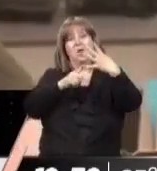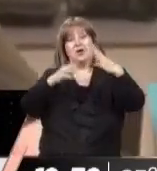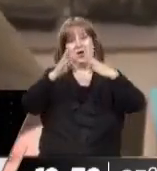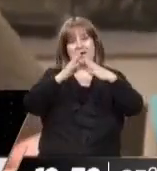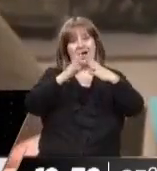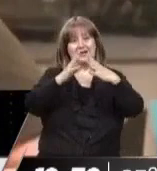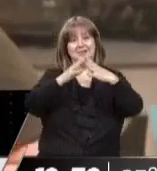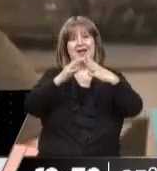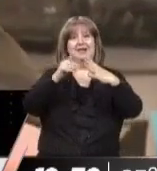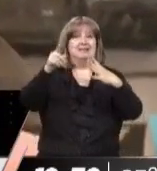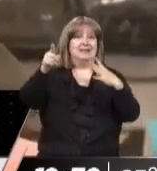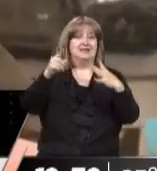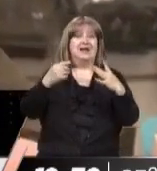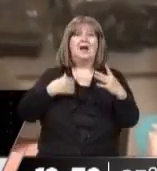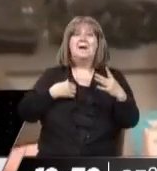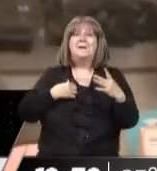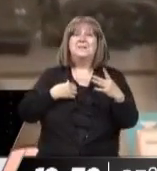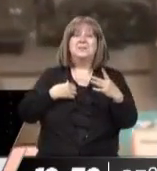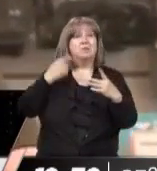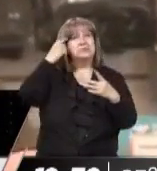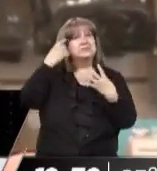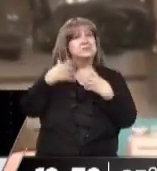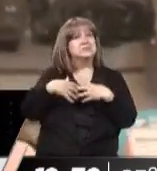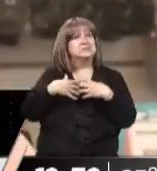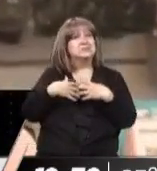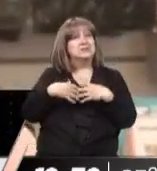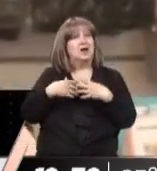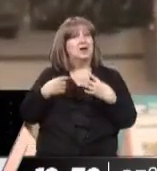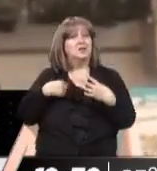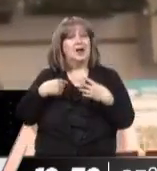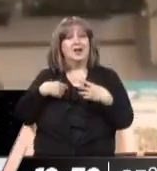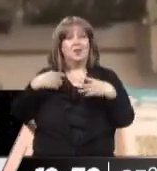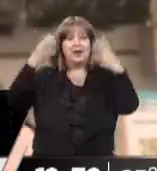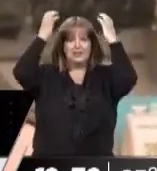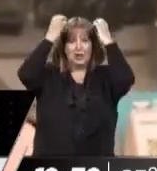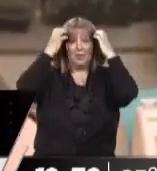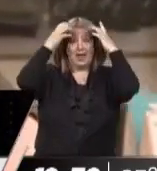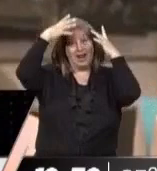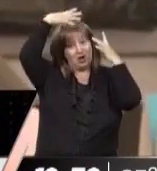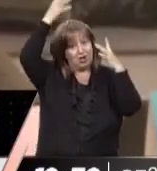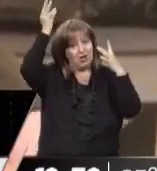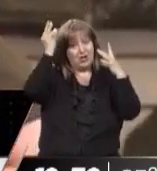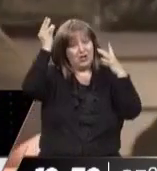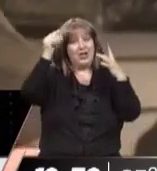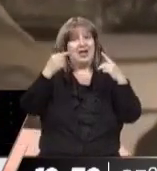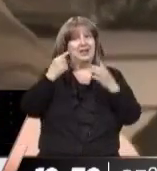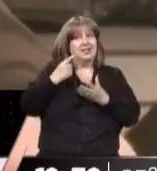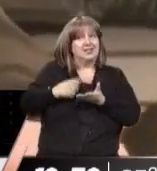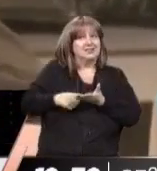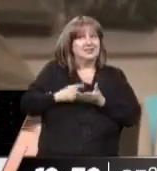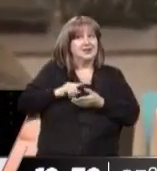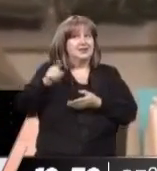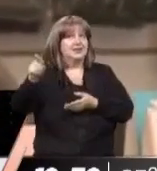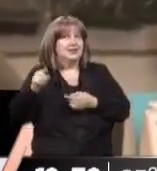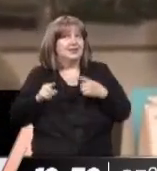y Hufflepuff. Por ejemplo, yo me hice el test en la página oficial, yo soy Hufflepuff. ¿Qué sería? A ver, no tengo. Será que es todo